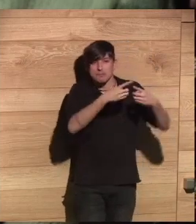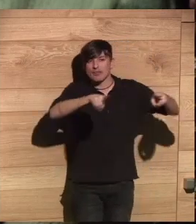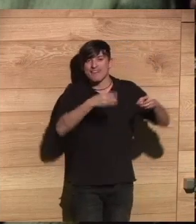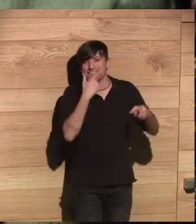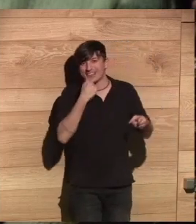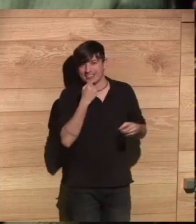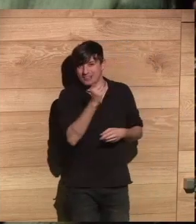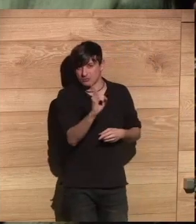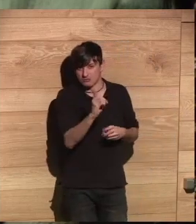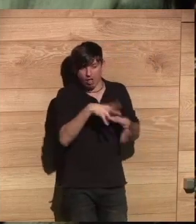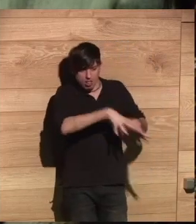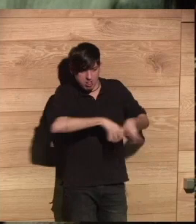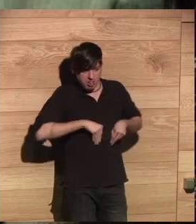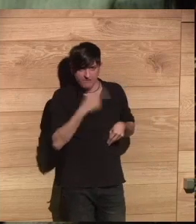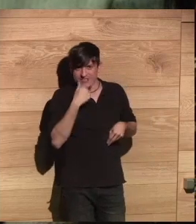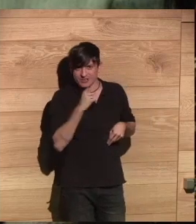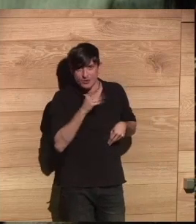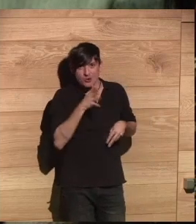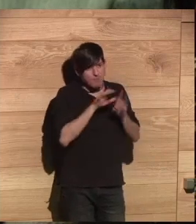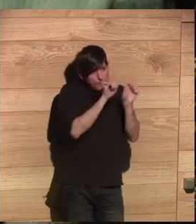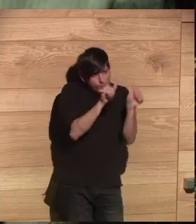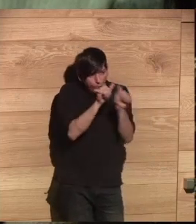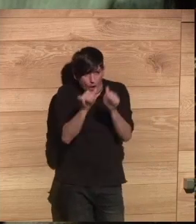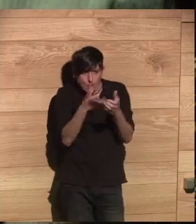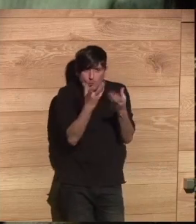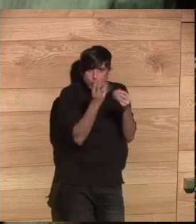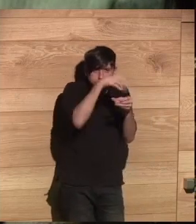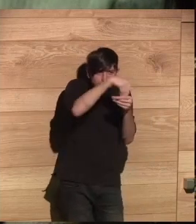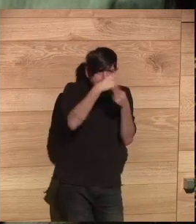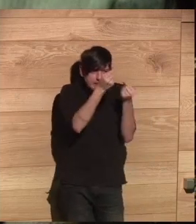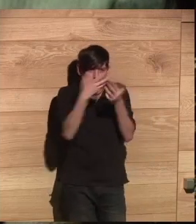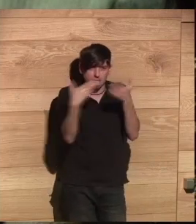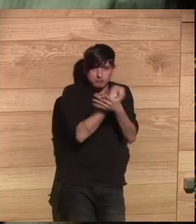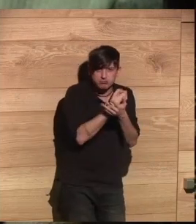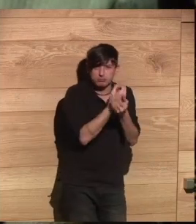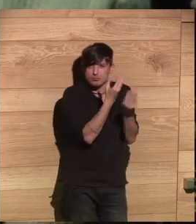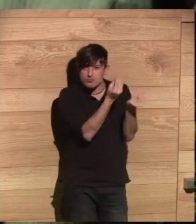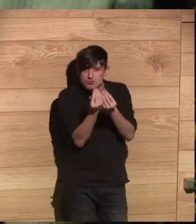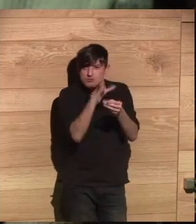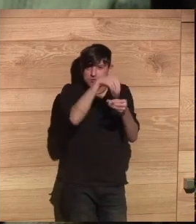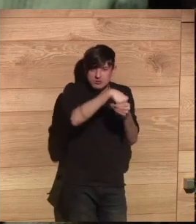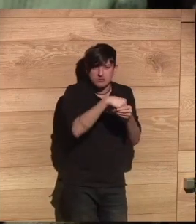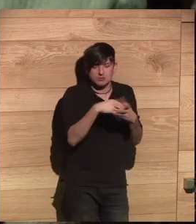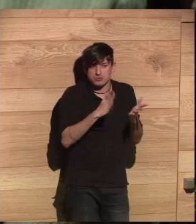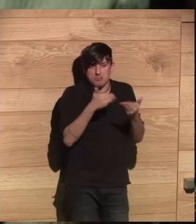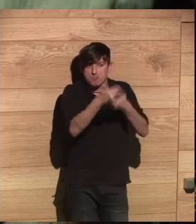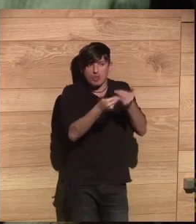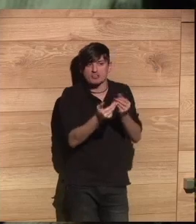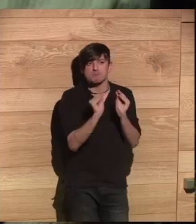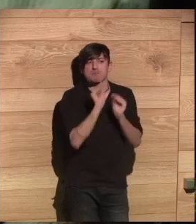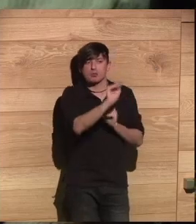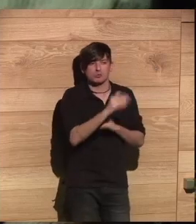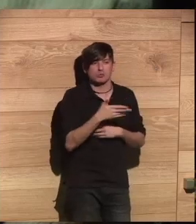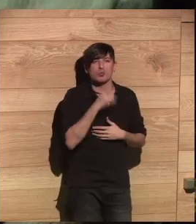¿no? de asumir, porque es modal y tiene muchos detalles y demás. Y bueno, era un poco en esa línea la pregunta. Sí,